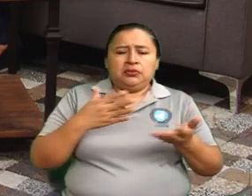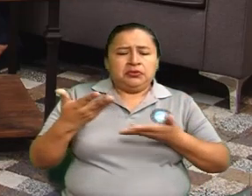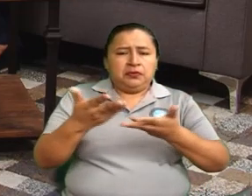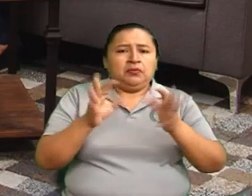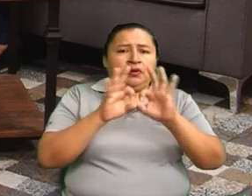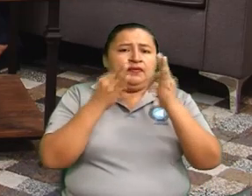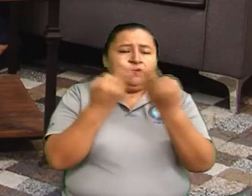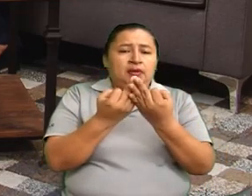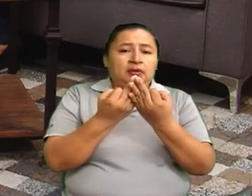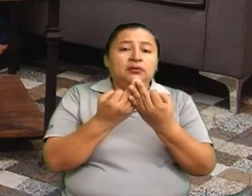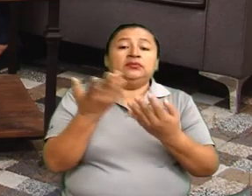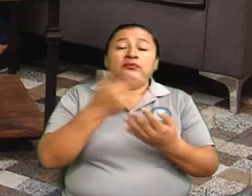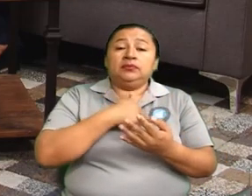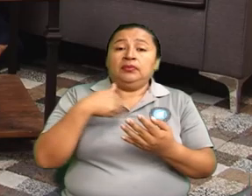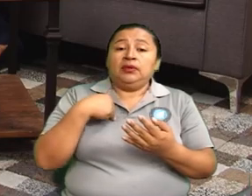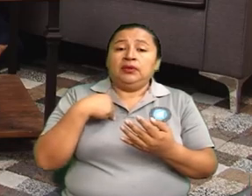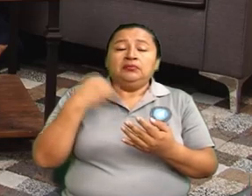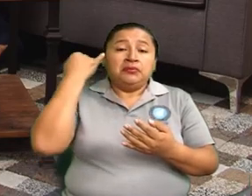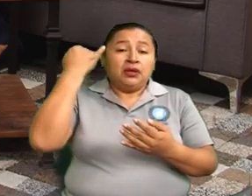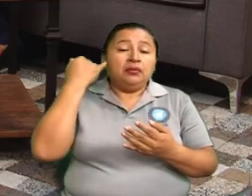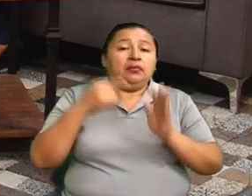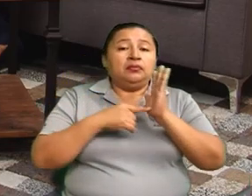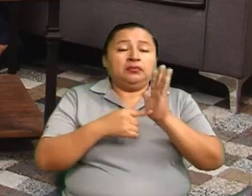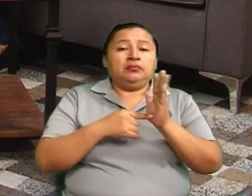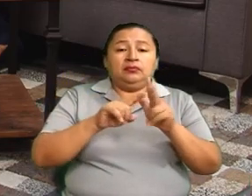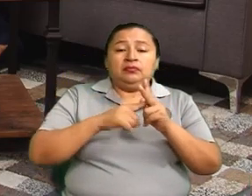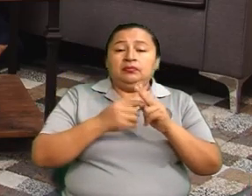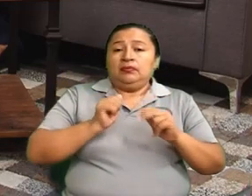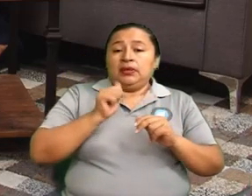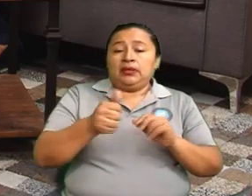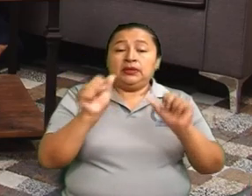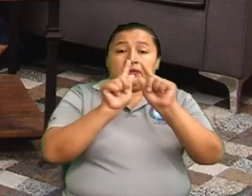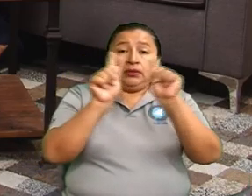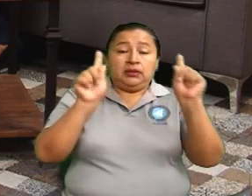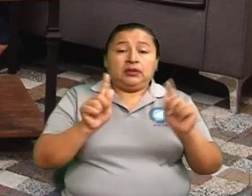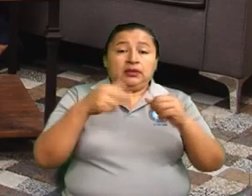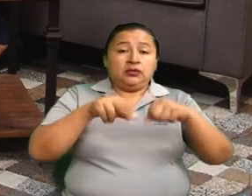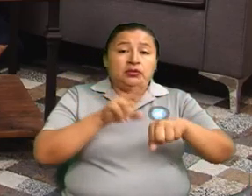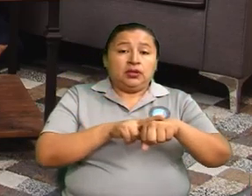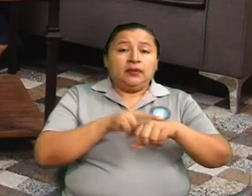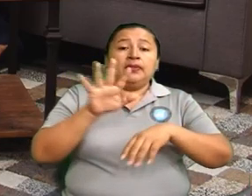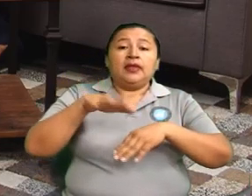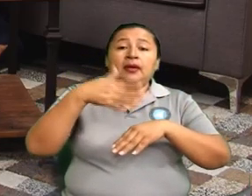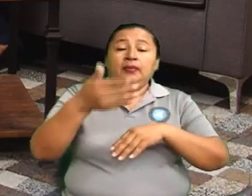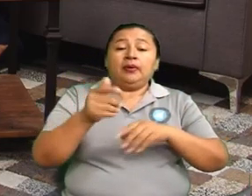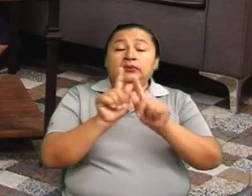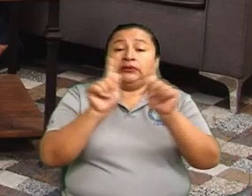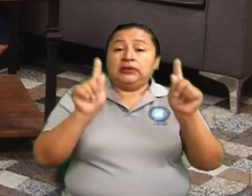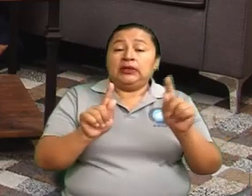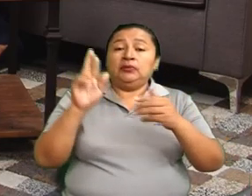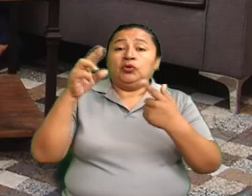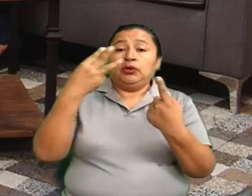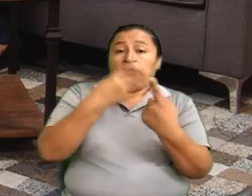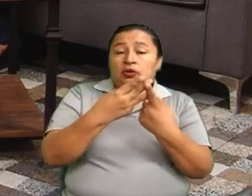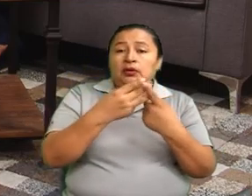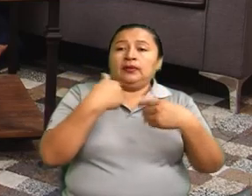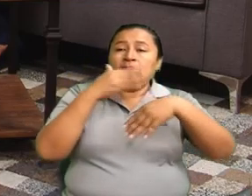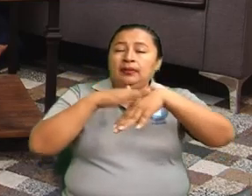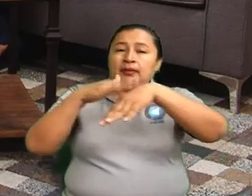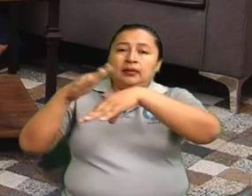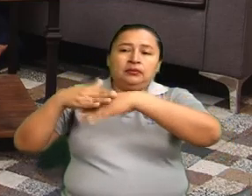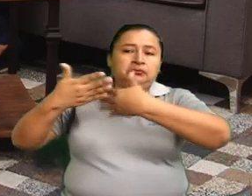familias. Entonces, iniciamos mañana el taller nacional y luego vamos a hacer talleres por regiones. Estamos convocando de